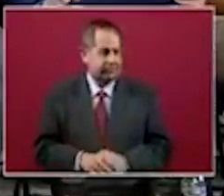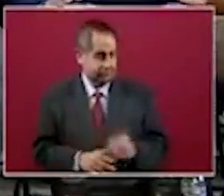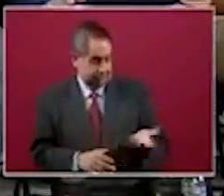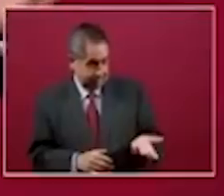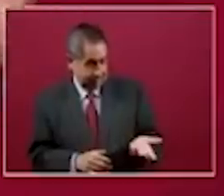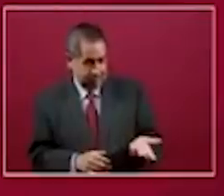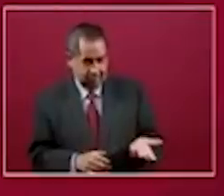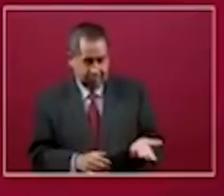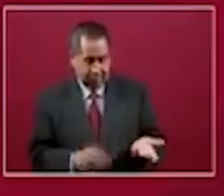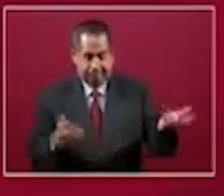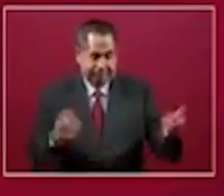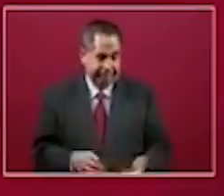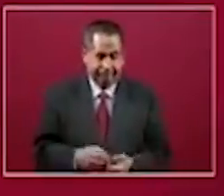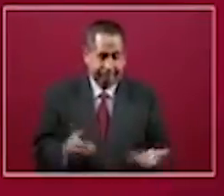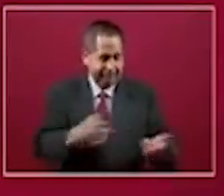Sí.